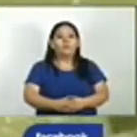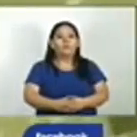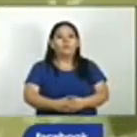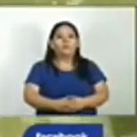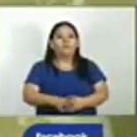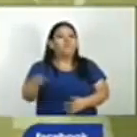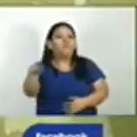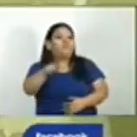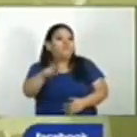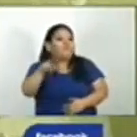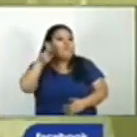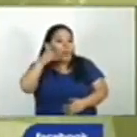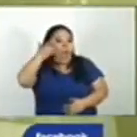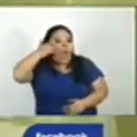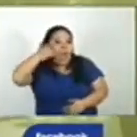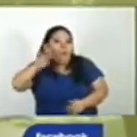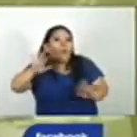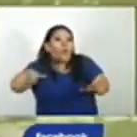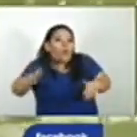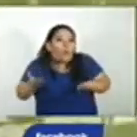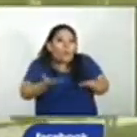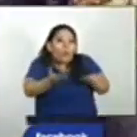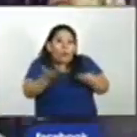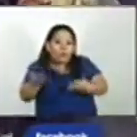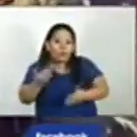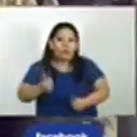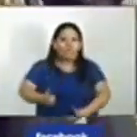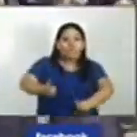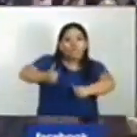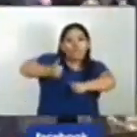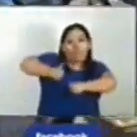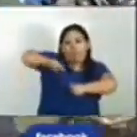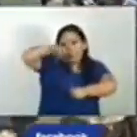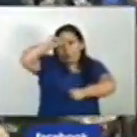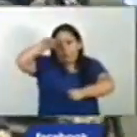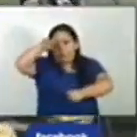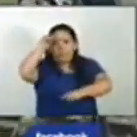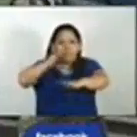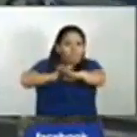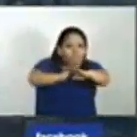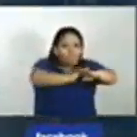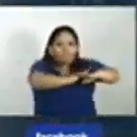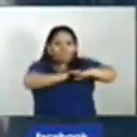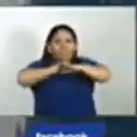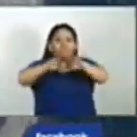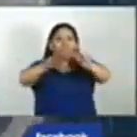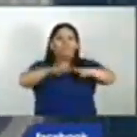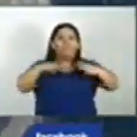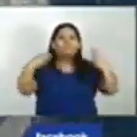Es parte de la capacidad de respuesta que tienen los elementos de la Fuerza Armada en el combate de las pandillas.